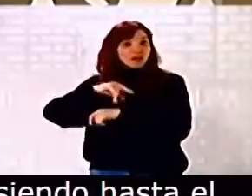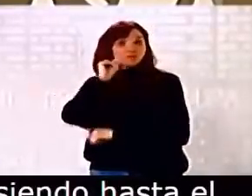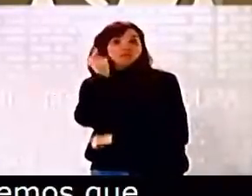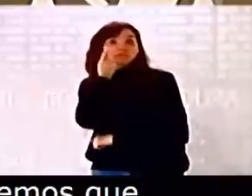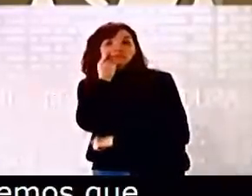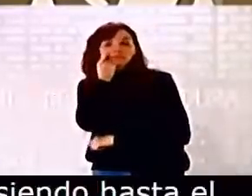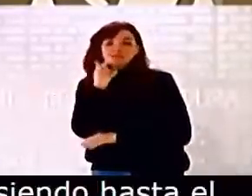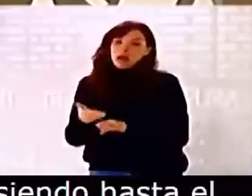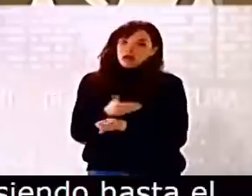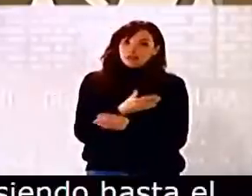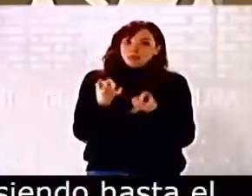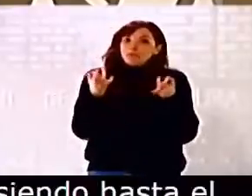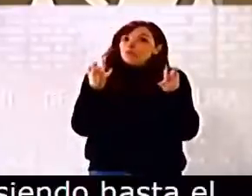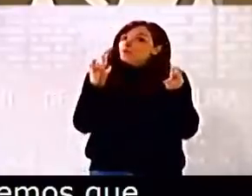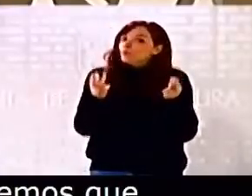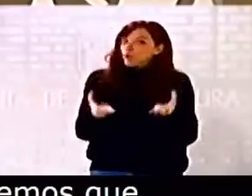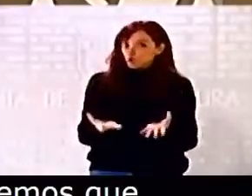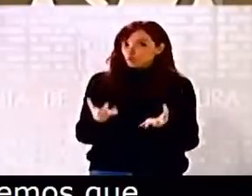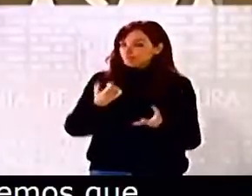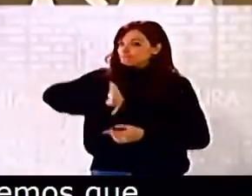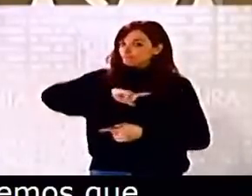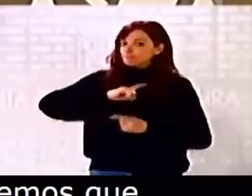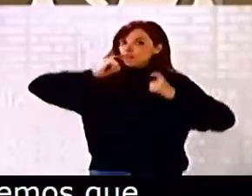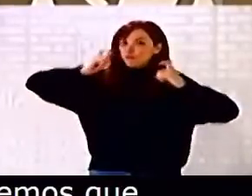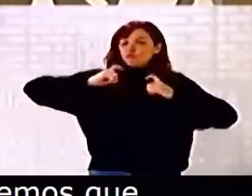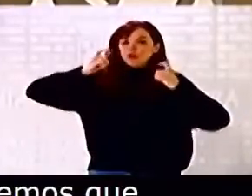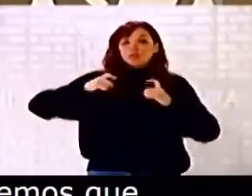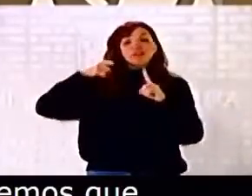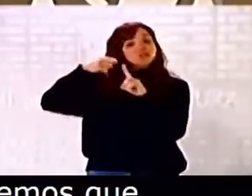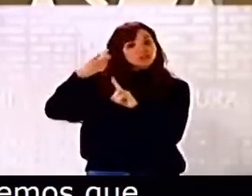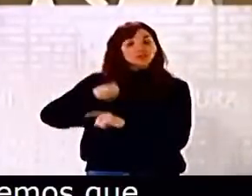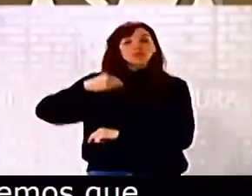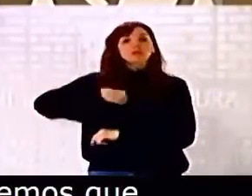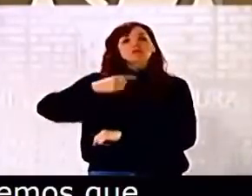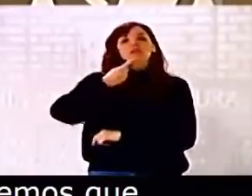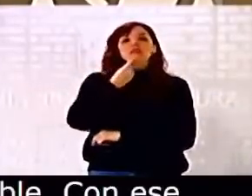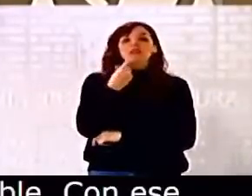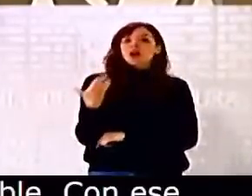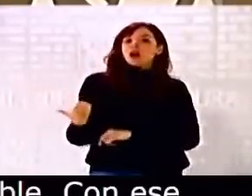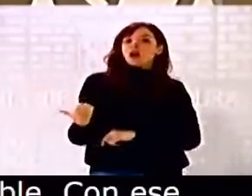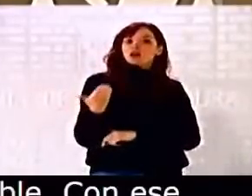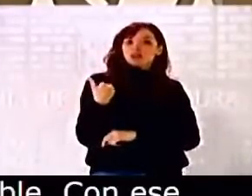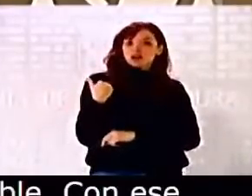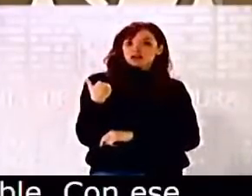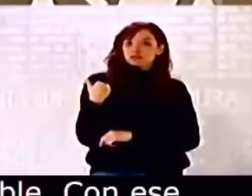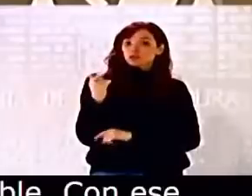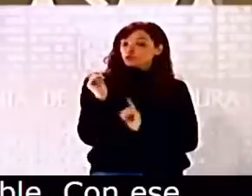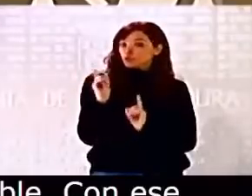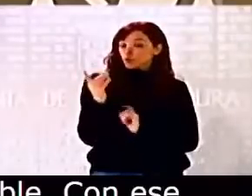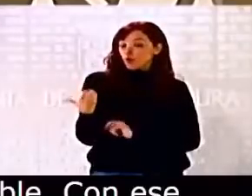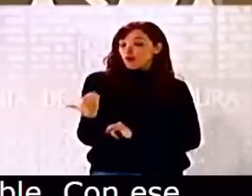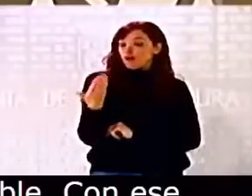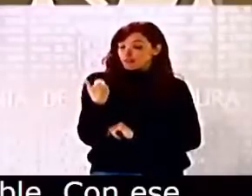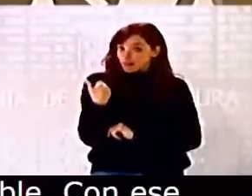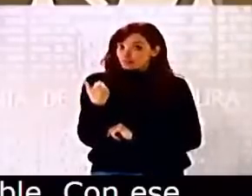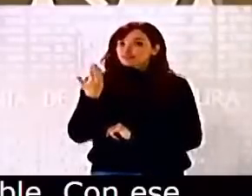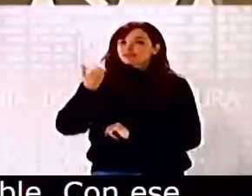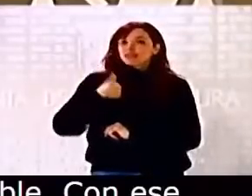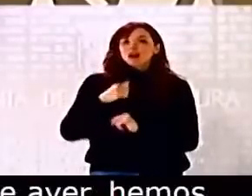posible. Con ese objetivo, decirles que en el día de ayer, solo en el día de ayer, hemos hecho